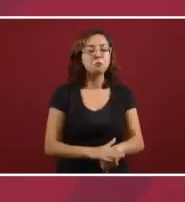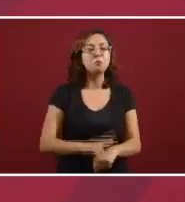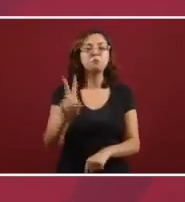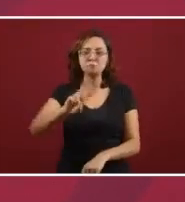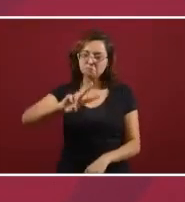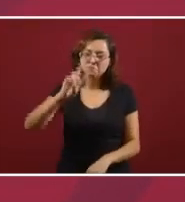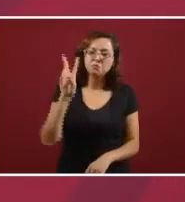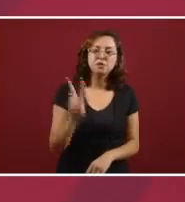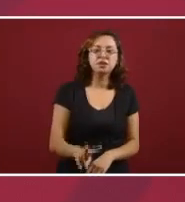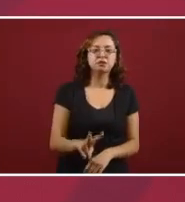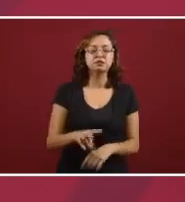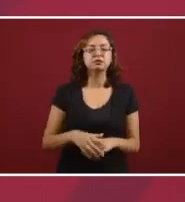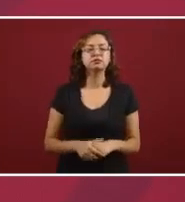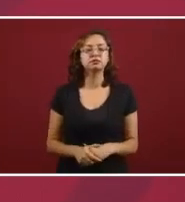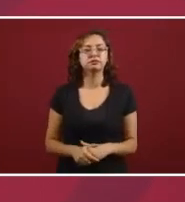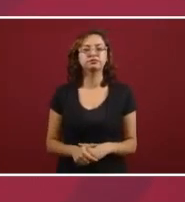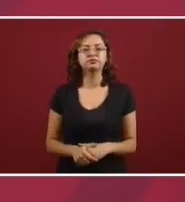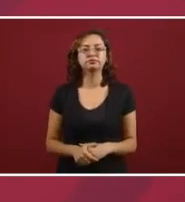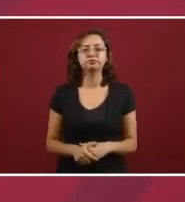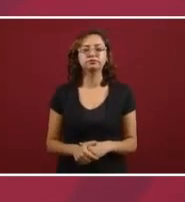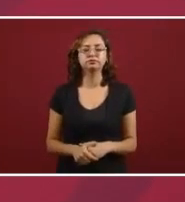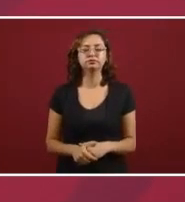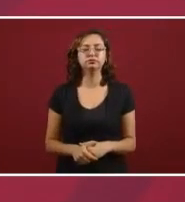La Constitución de